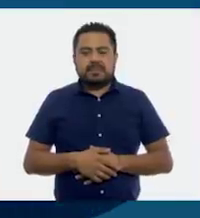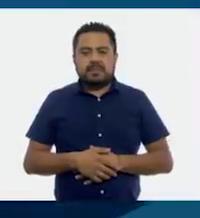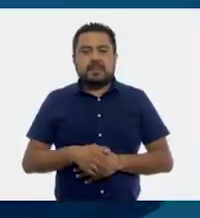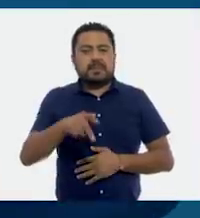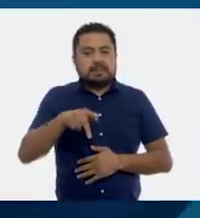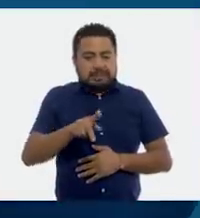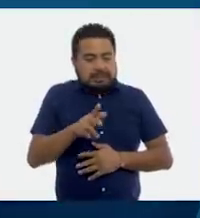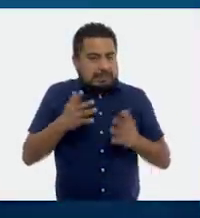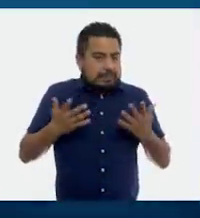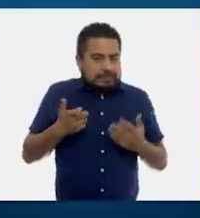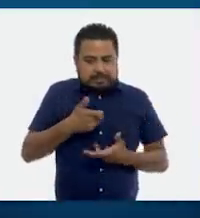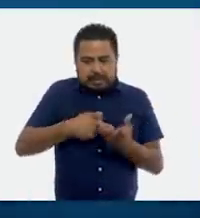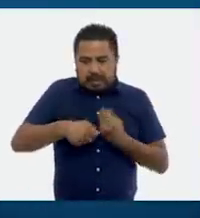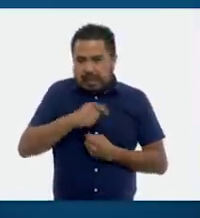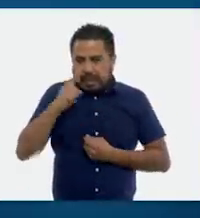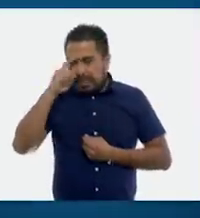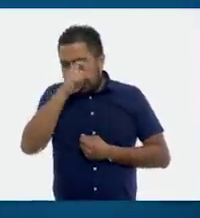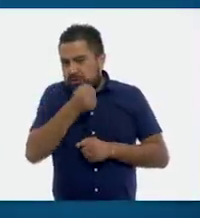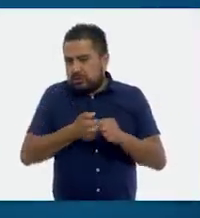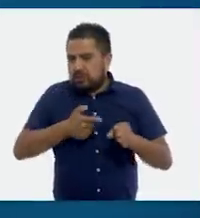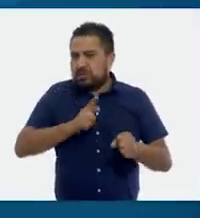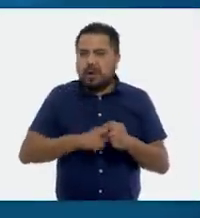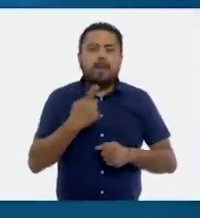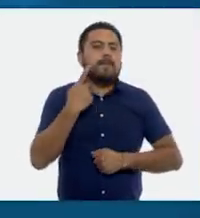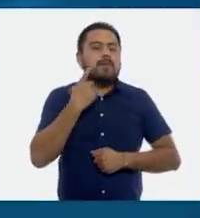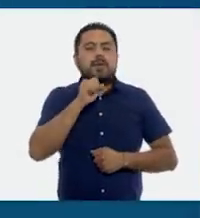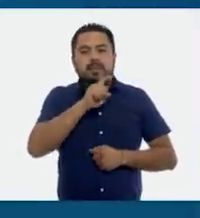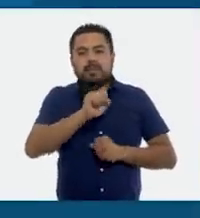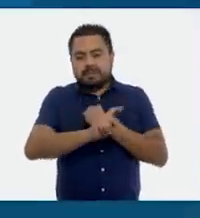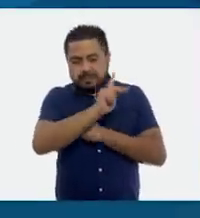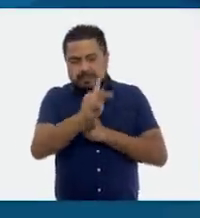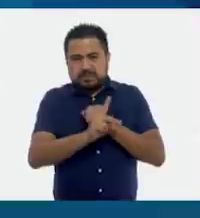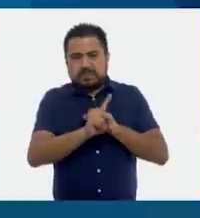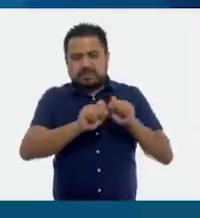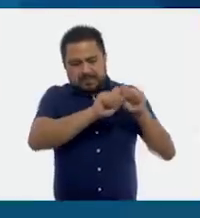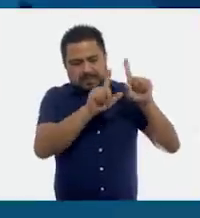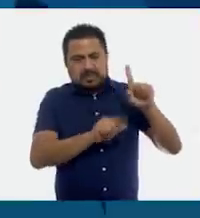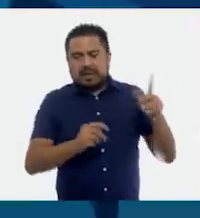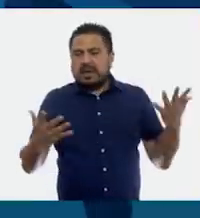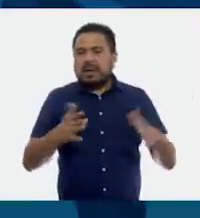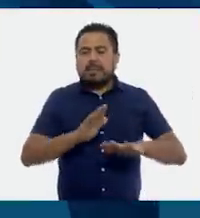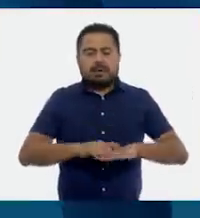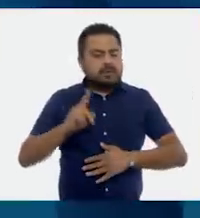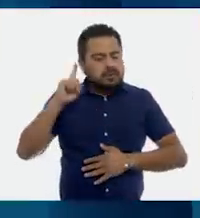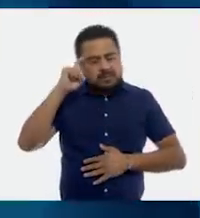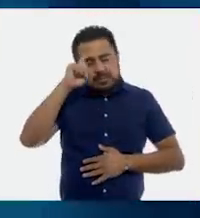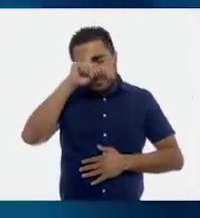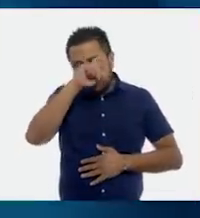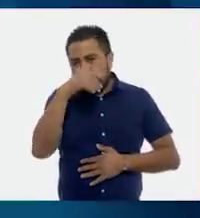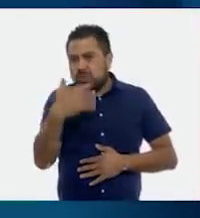Pero la situación económica, social y política del país seguía siendo muy difícil.